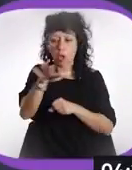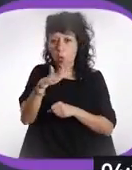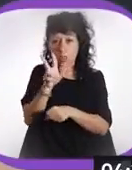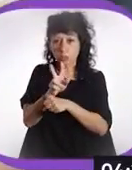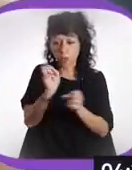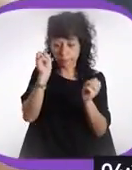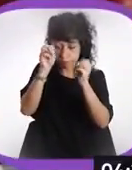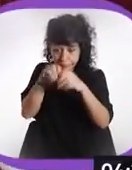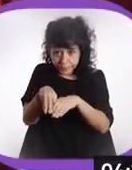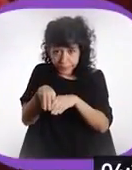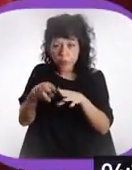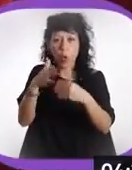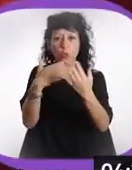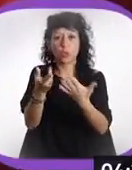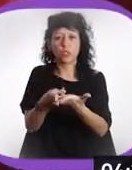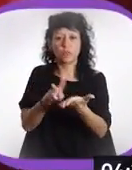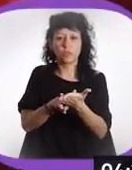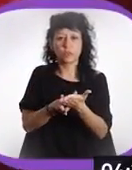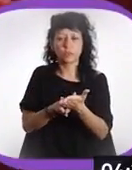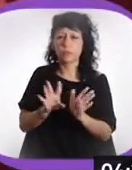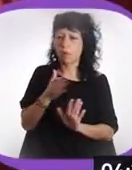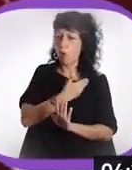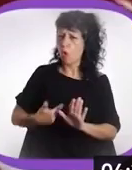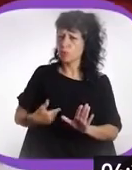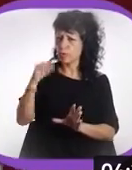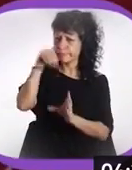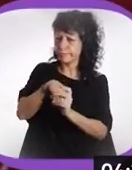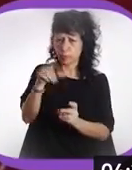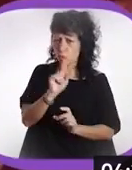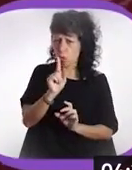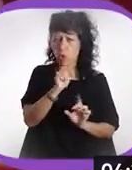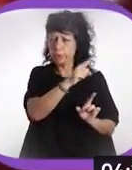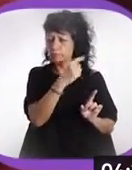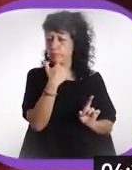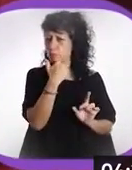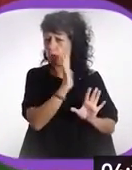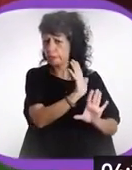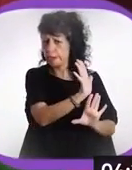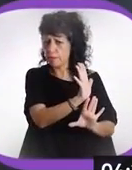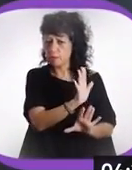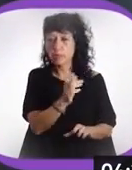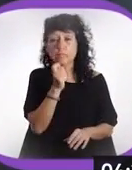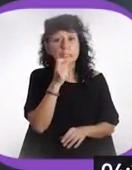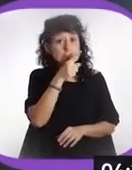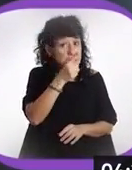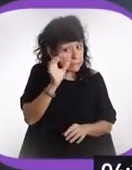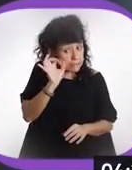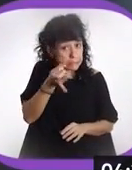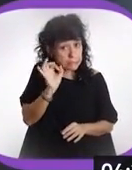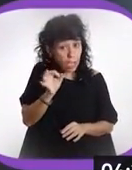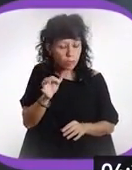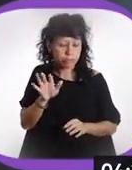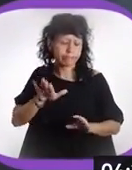mundo debe enterarse de esto! No, no queremos que el gobierno se interponga en nuestra misión. Conociéndolos, echarían a perder todo y dejarían